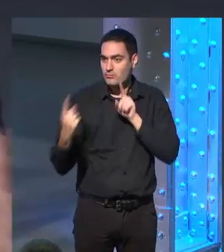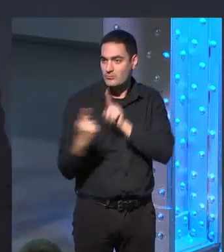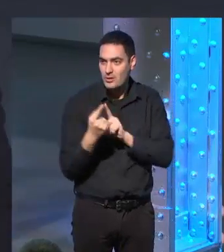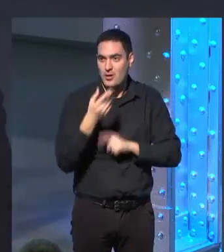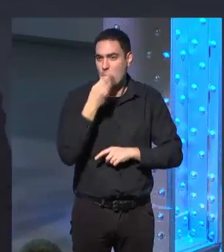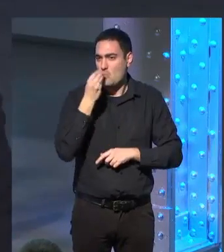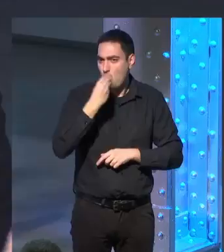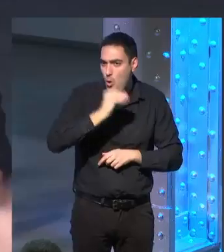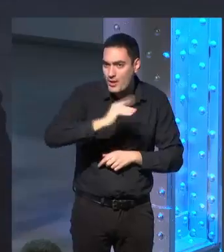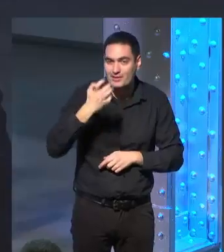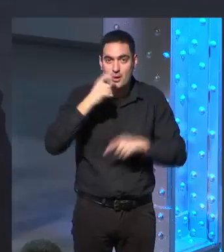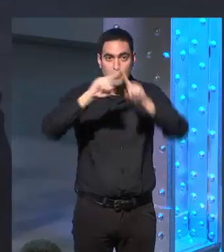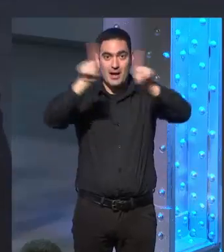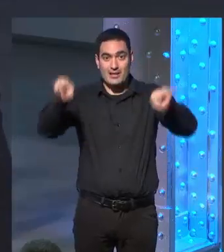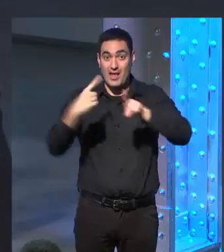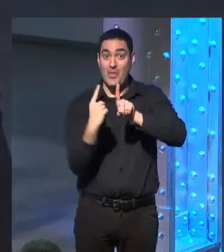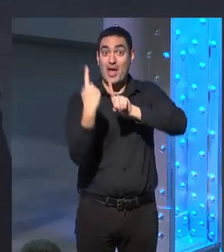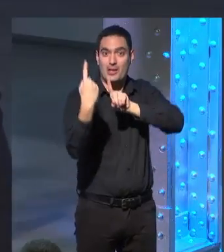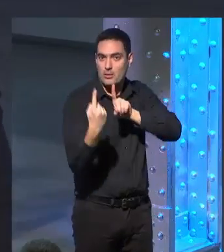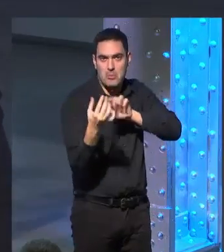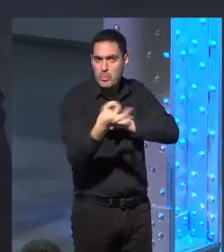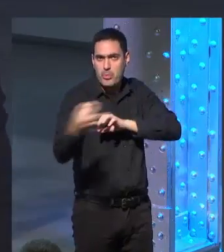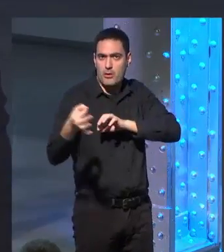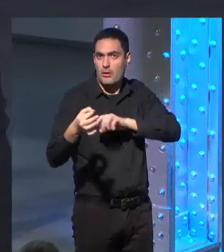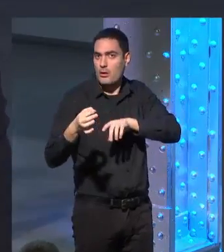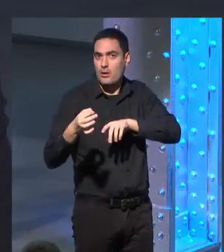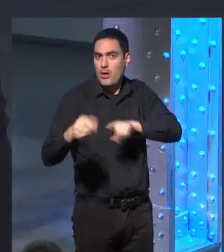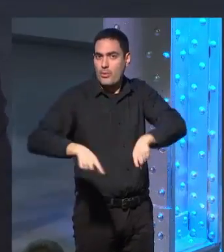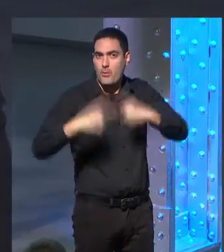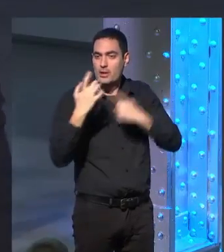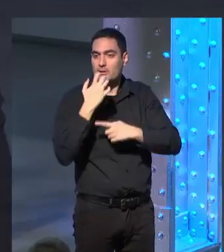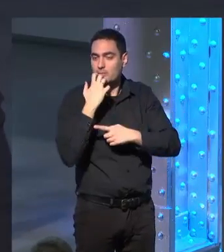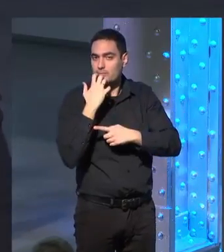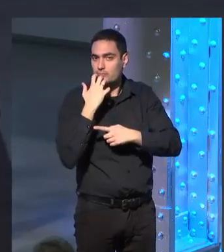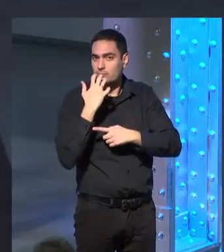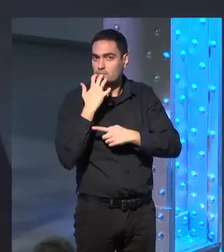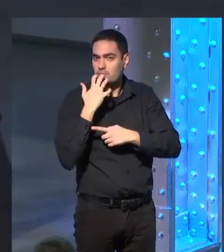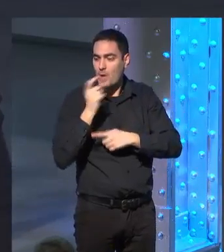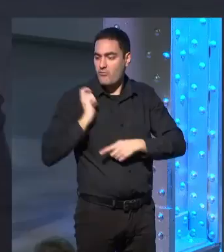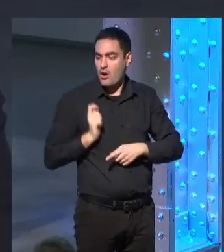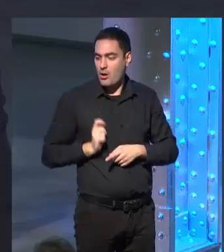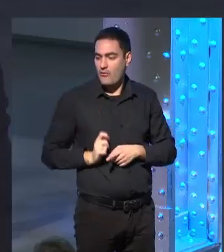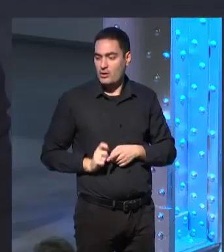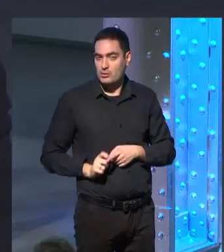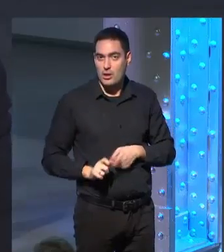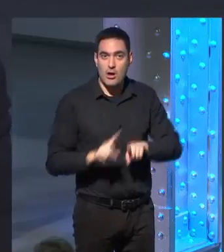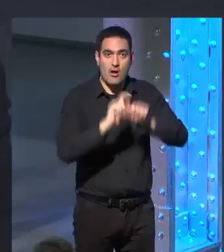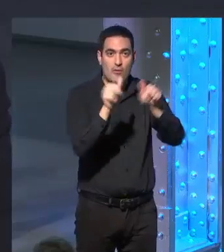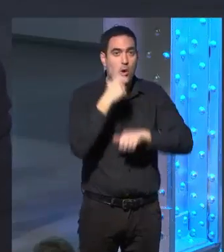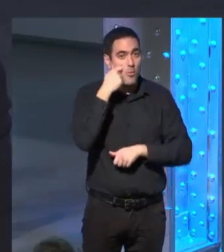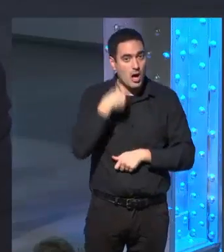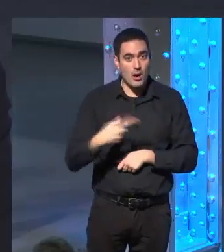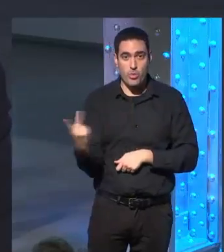estupendos y estáis detrás de una pantalla. O sea, que no nos olvidemos también que el crecimiento que hemos tenido profesionalmente y humanamente